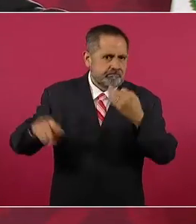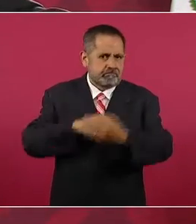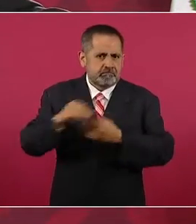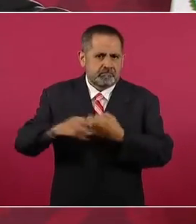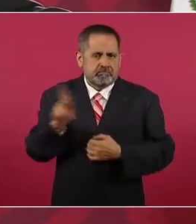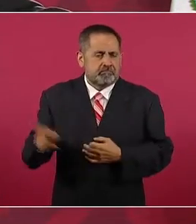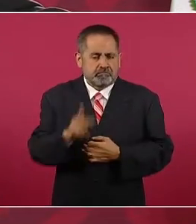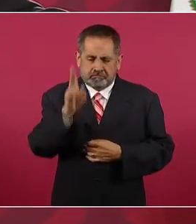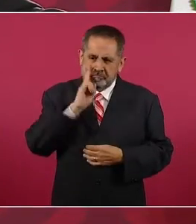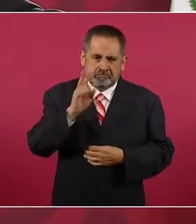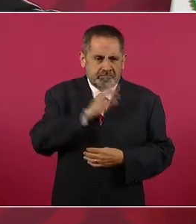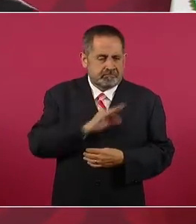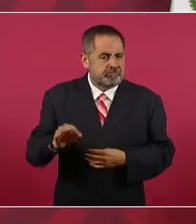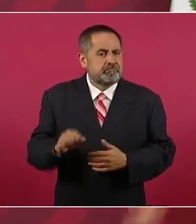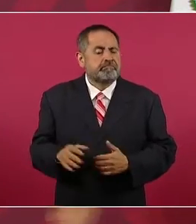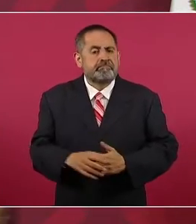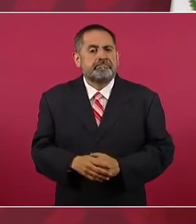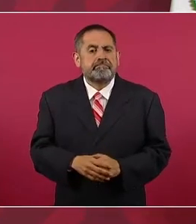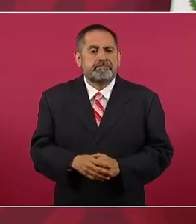pueblos.